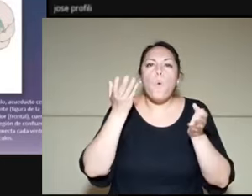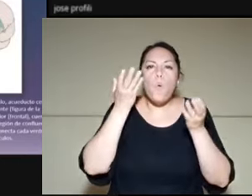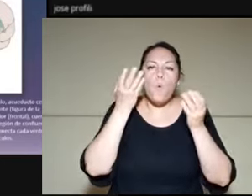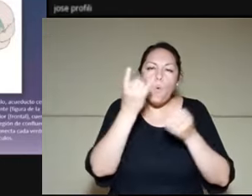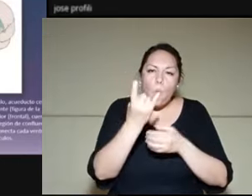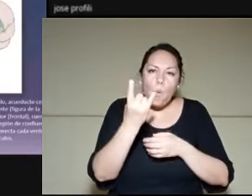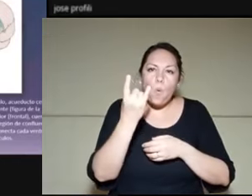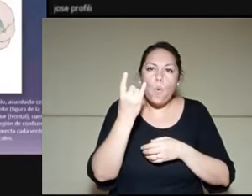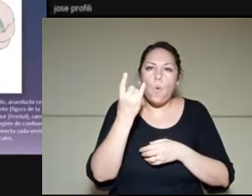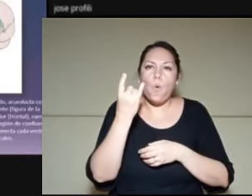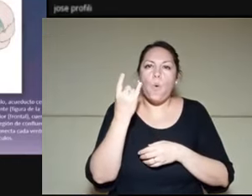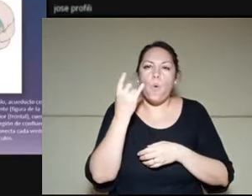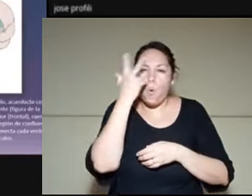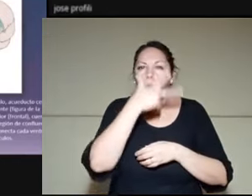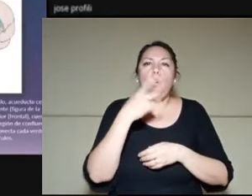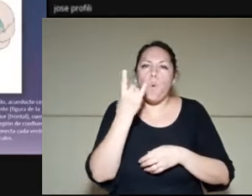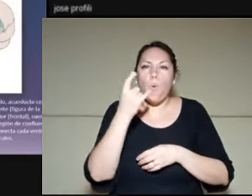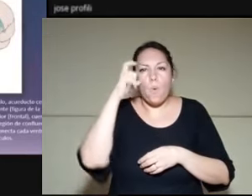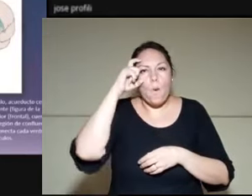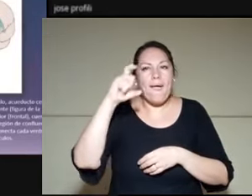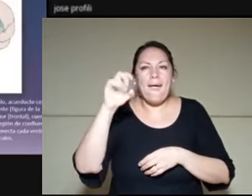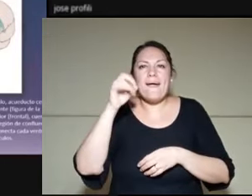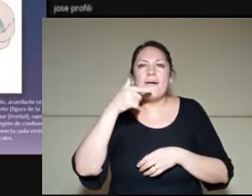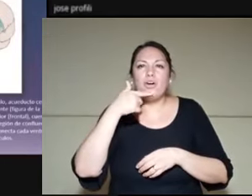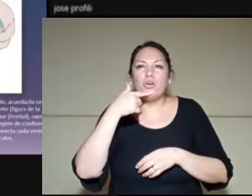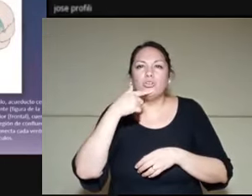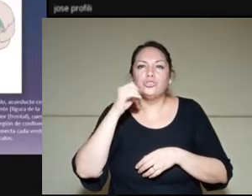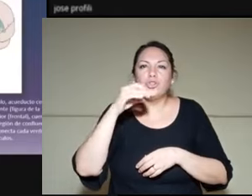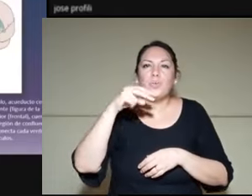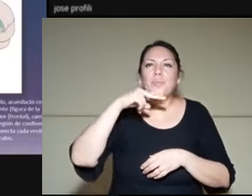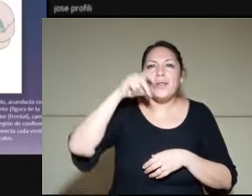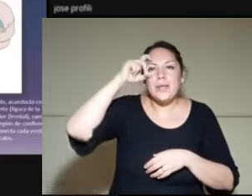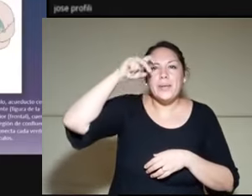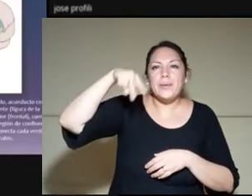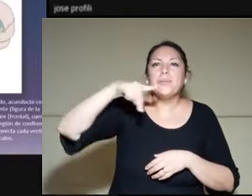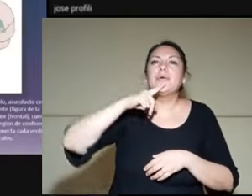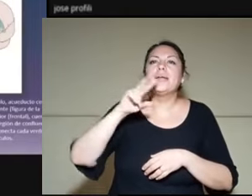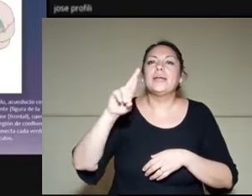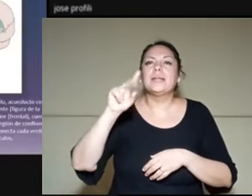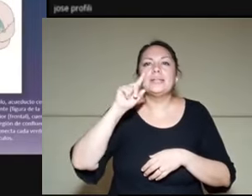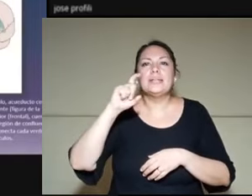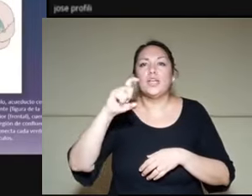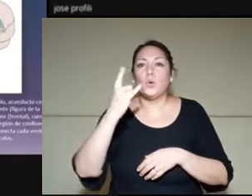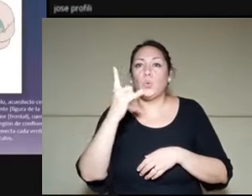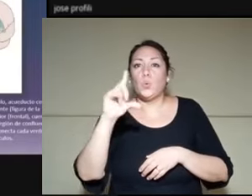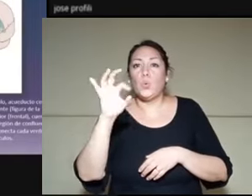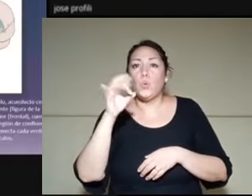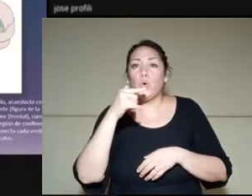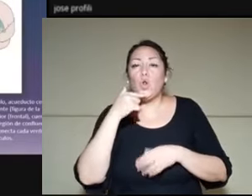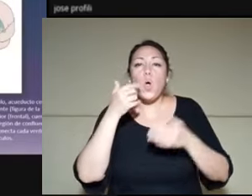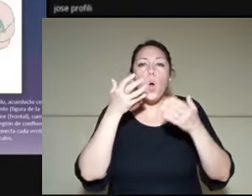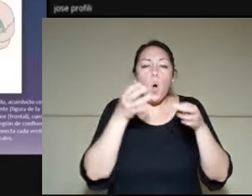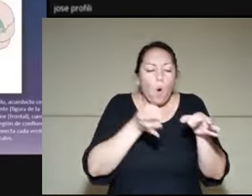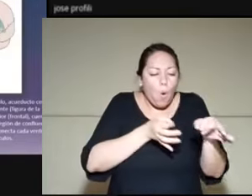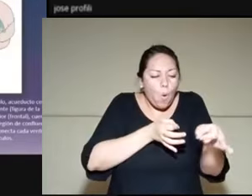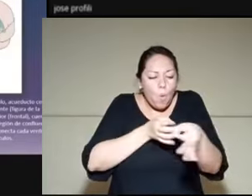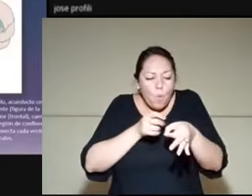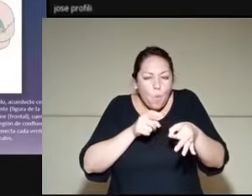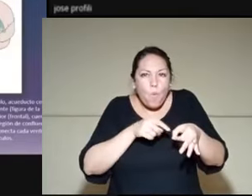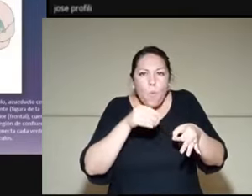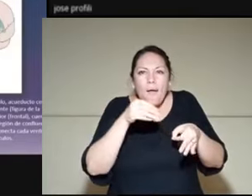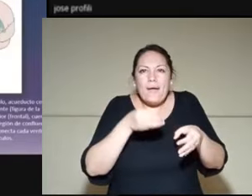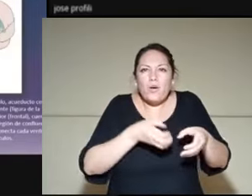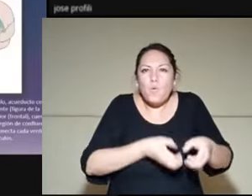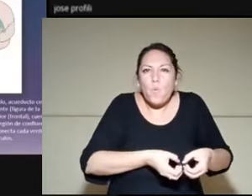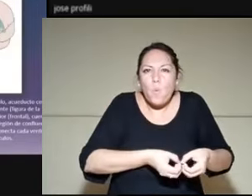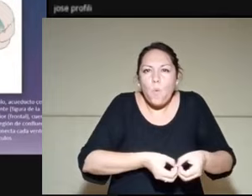huecos o de ventrículos en nuestro encéfalo, que es lo que se llama sistema ventricular, que son huecos por donde